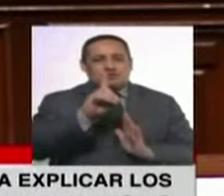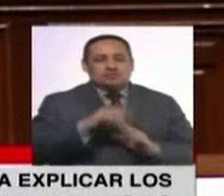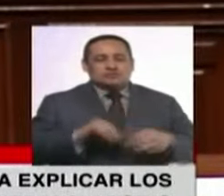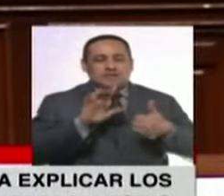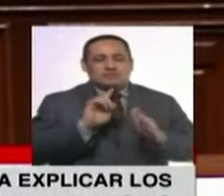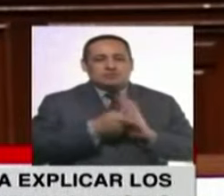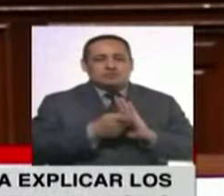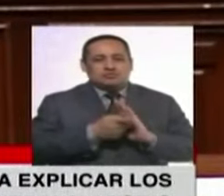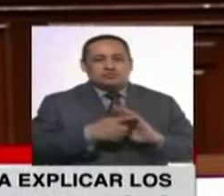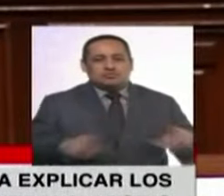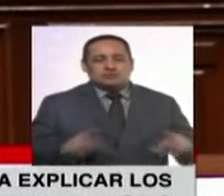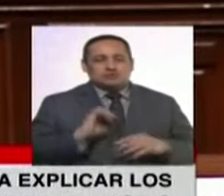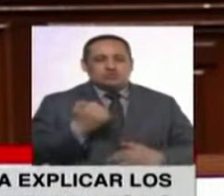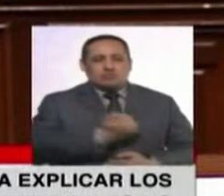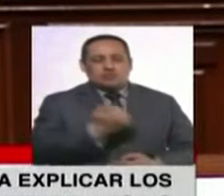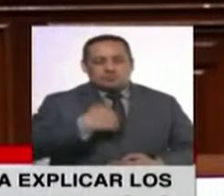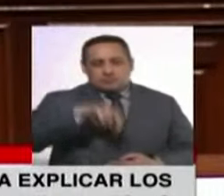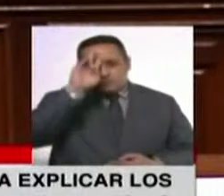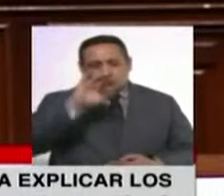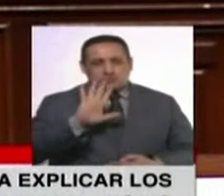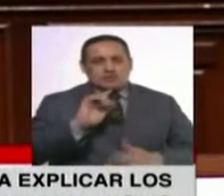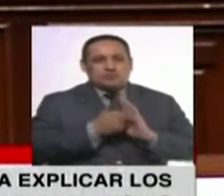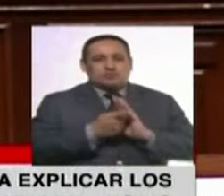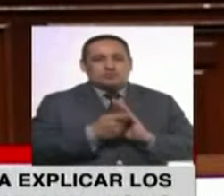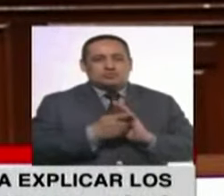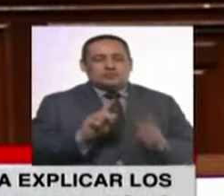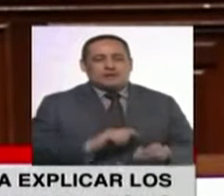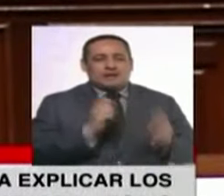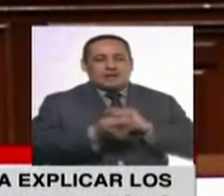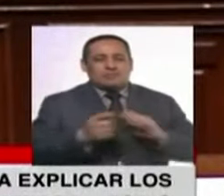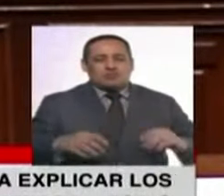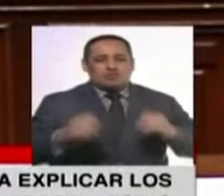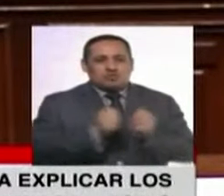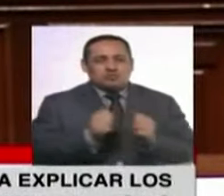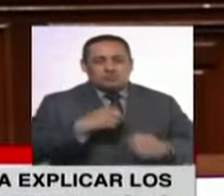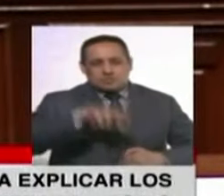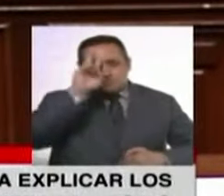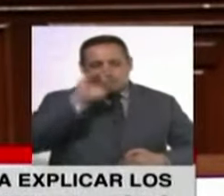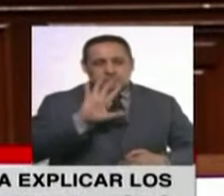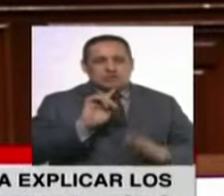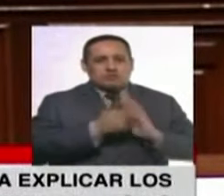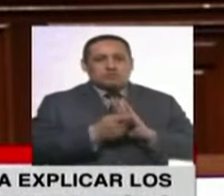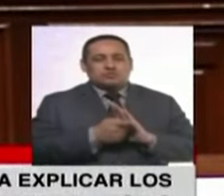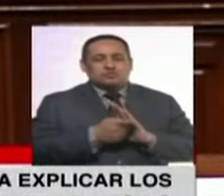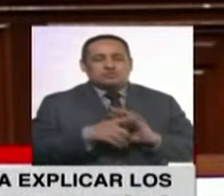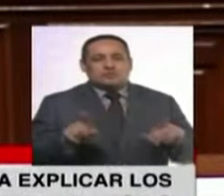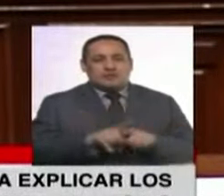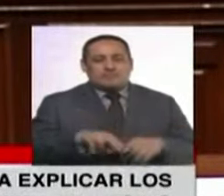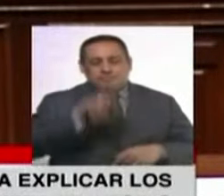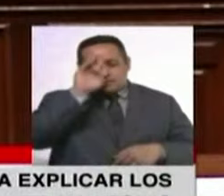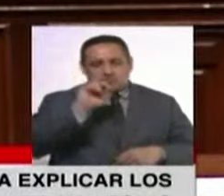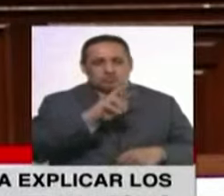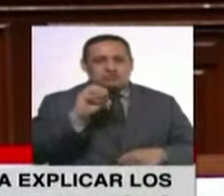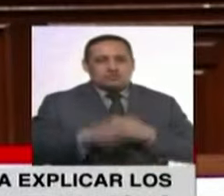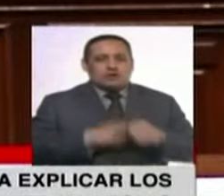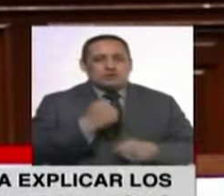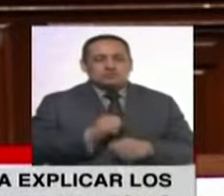6 minutos somos Perú 5 minutos cambio democrático junto por el Perú cinco minutos Perú Bicentenario